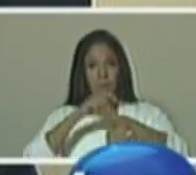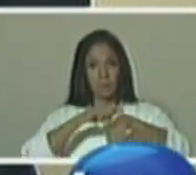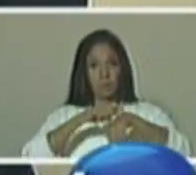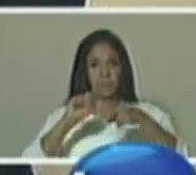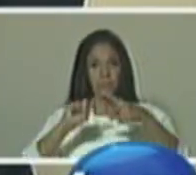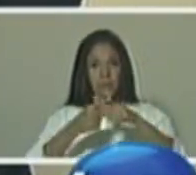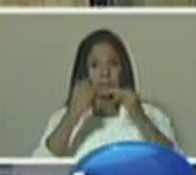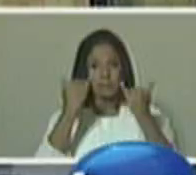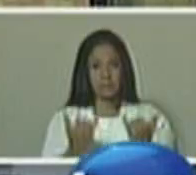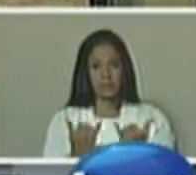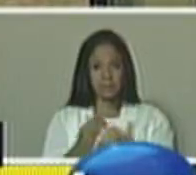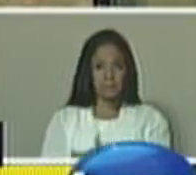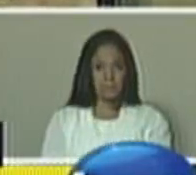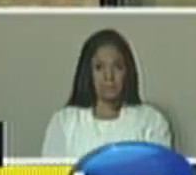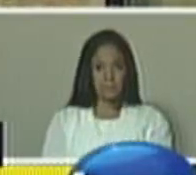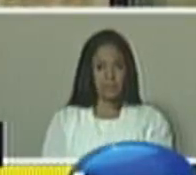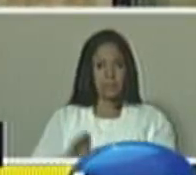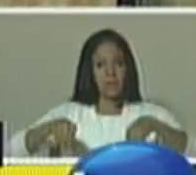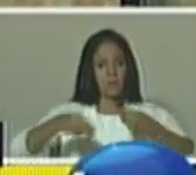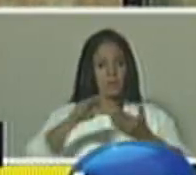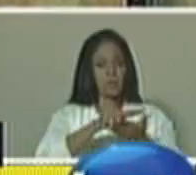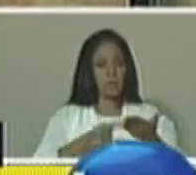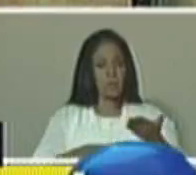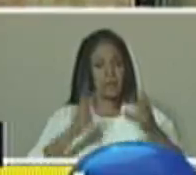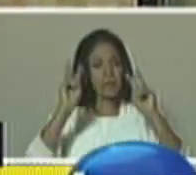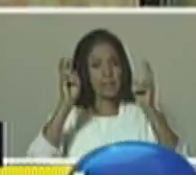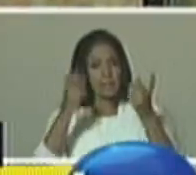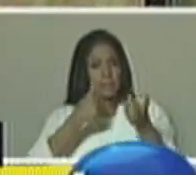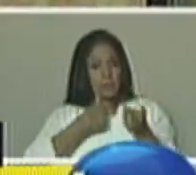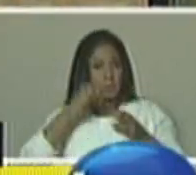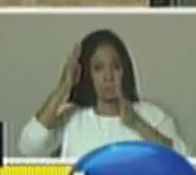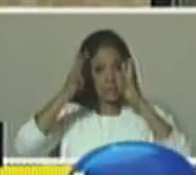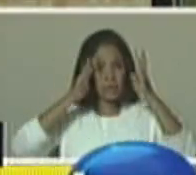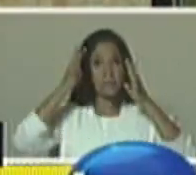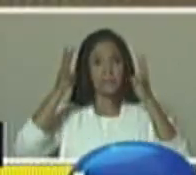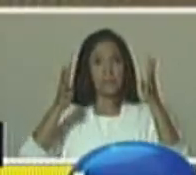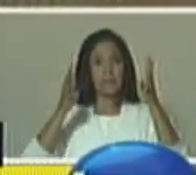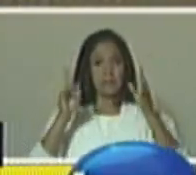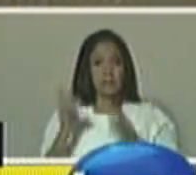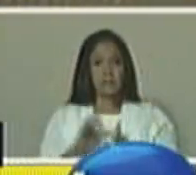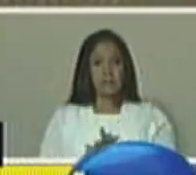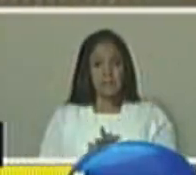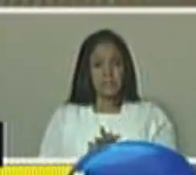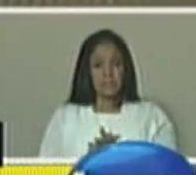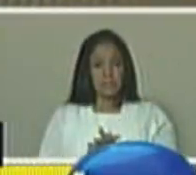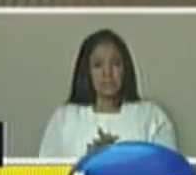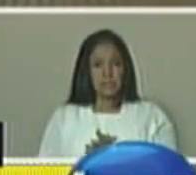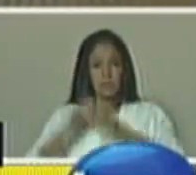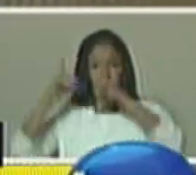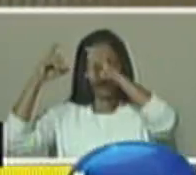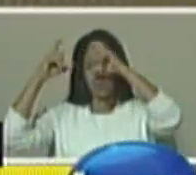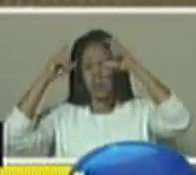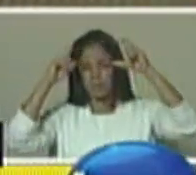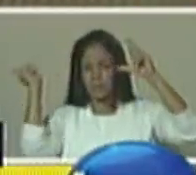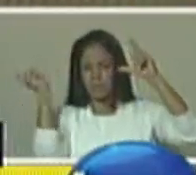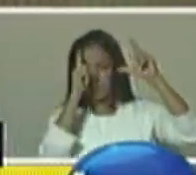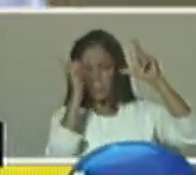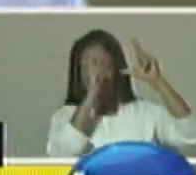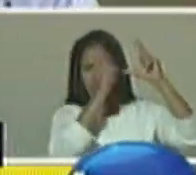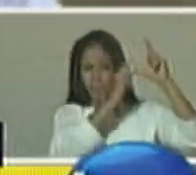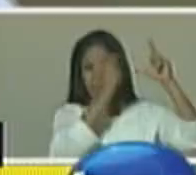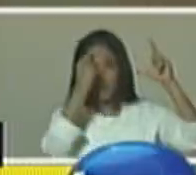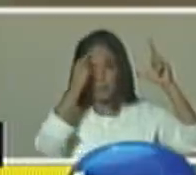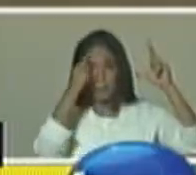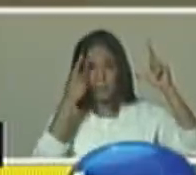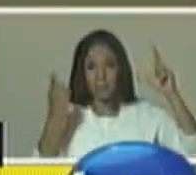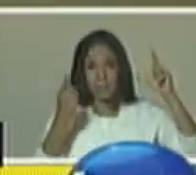ya. Cuando leí el tema que tenía que improvisar, miles de imágenes pasaron por mi mente. Observaba a